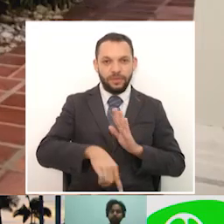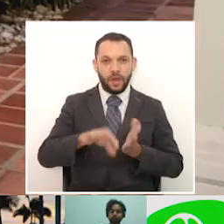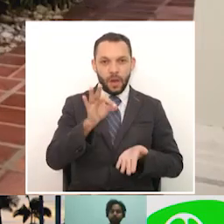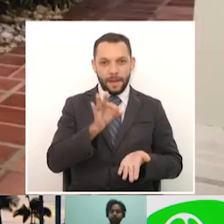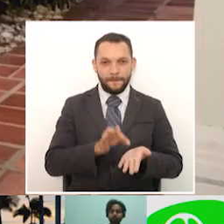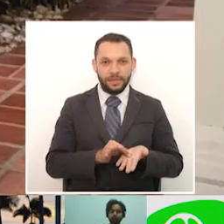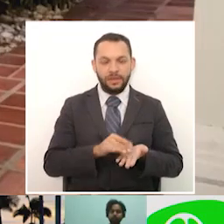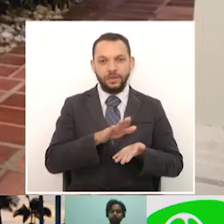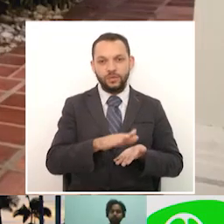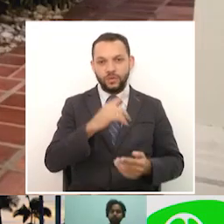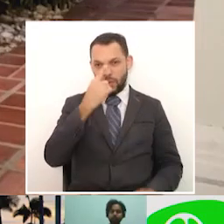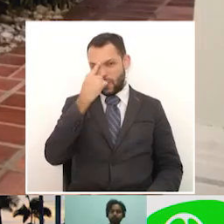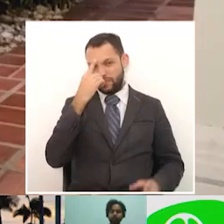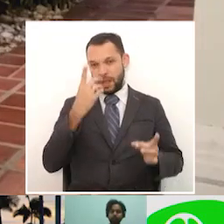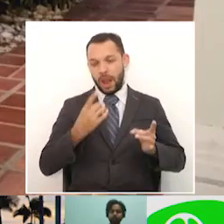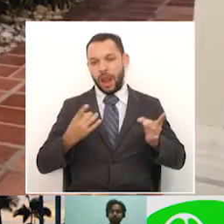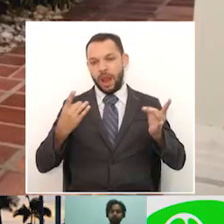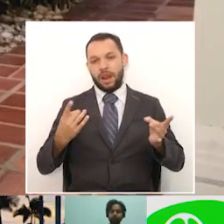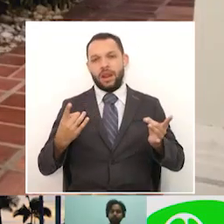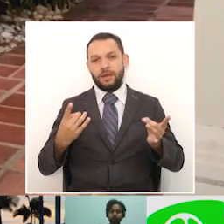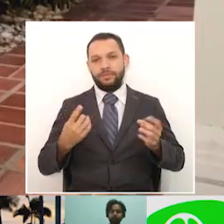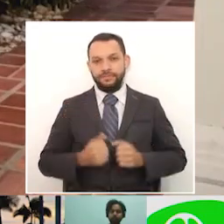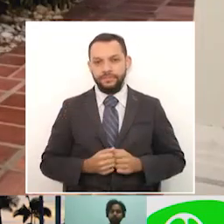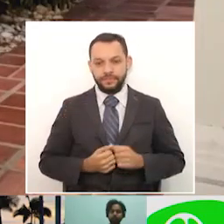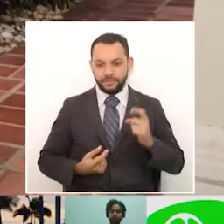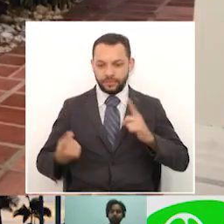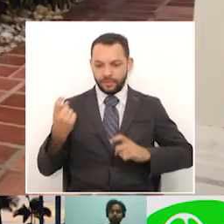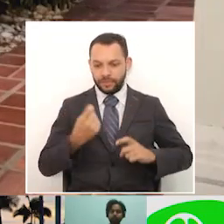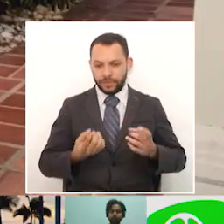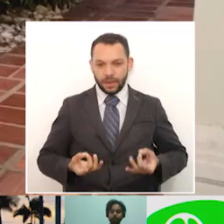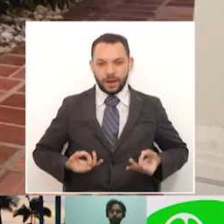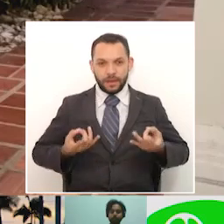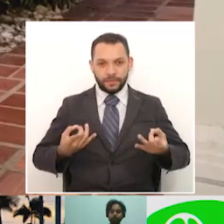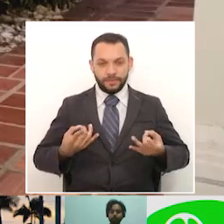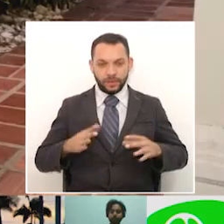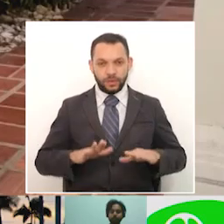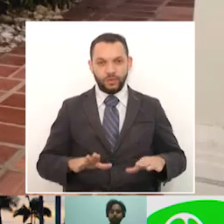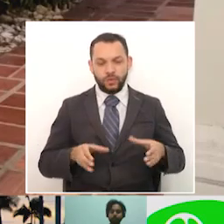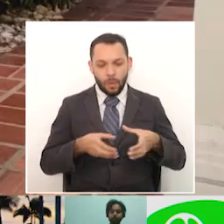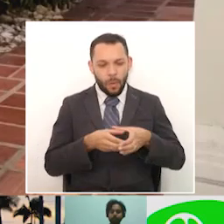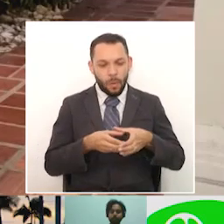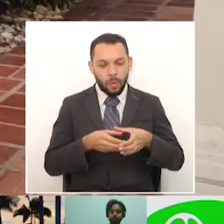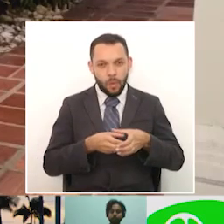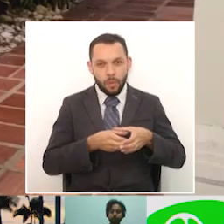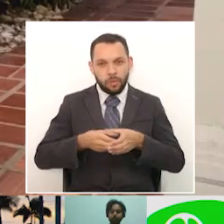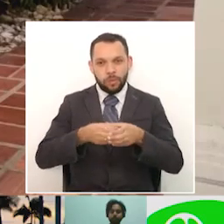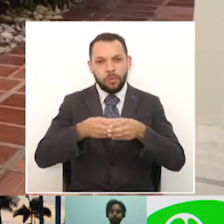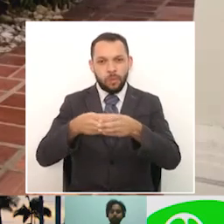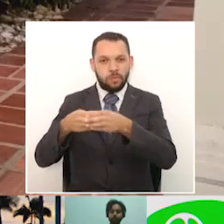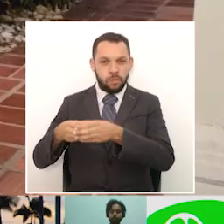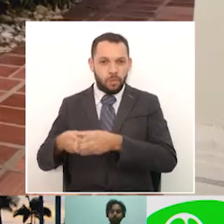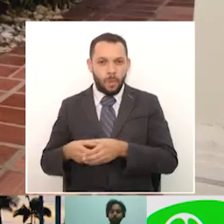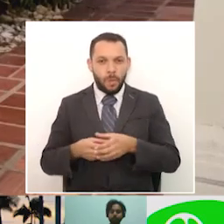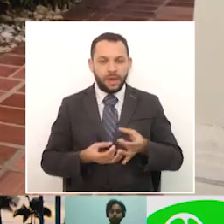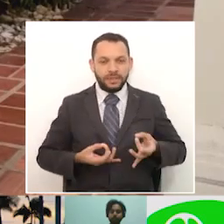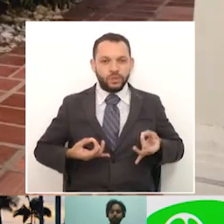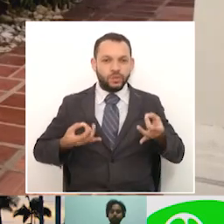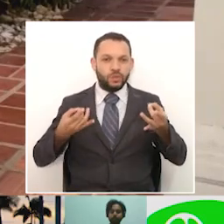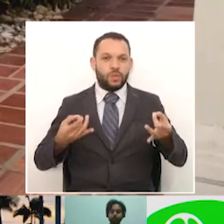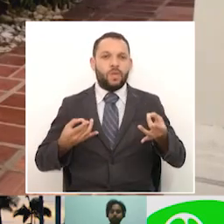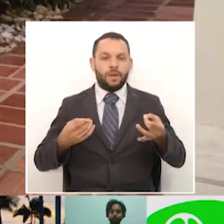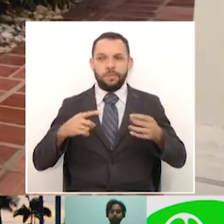yoga. Allí están los principales centros de yoga de India y del mundo.